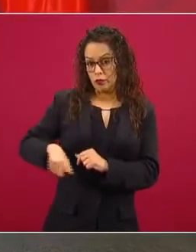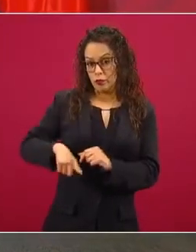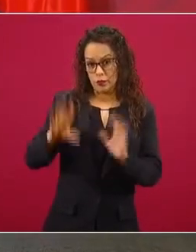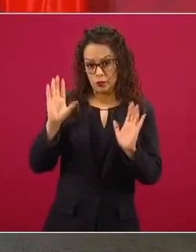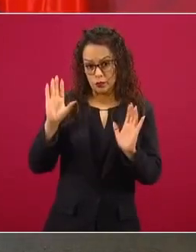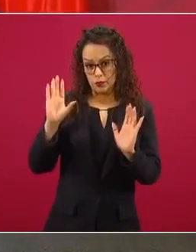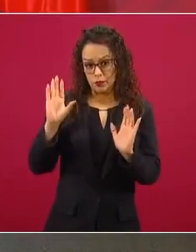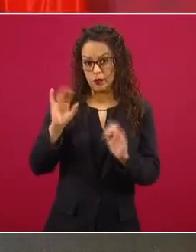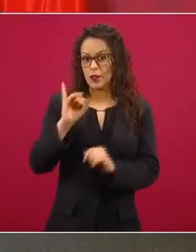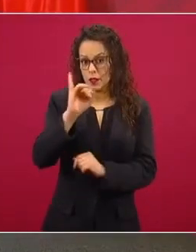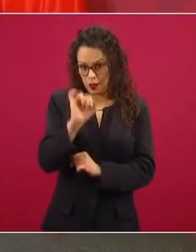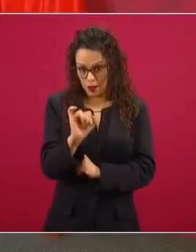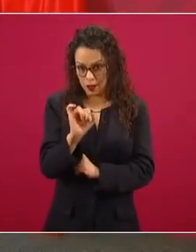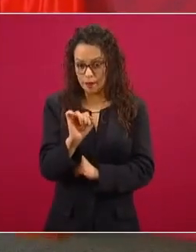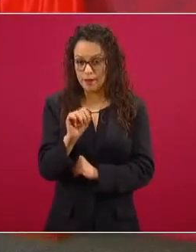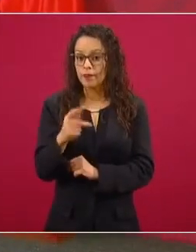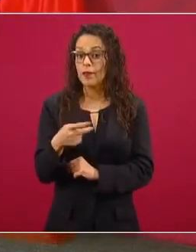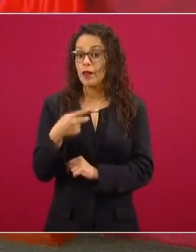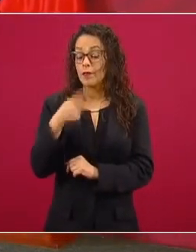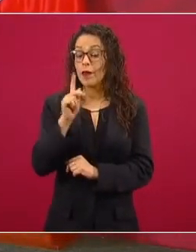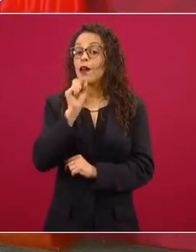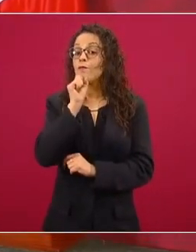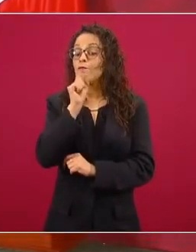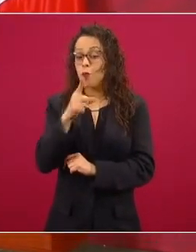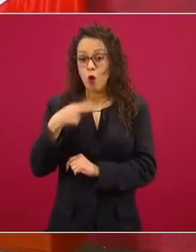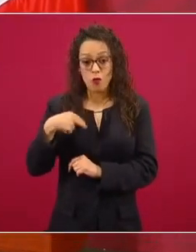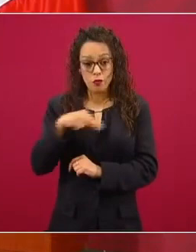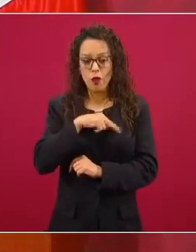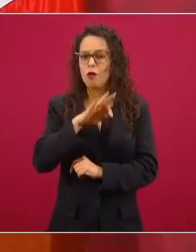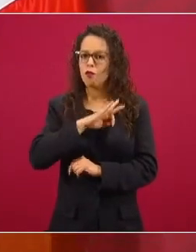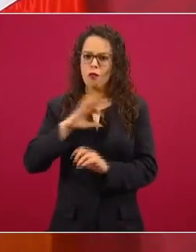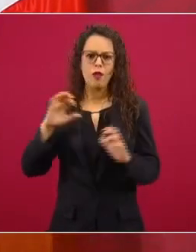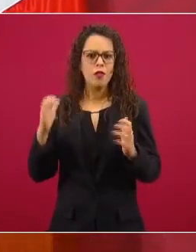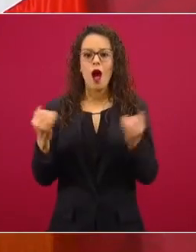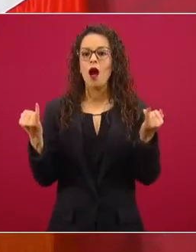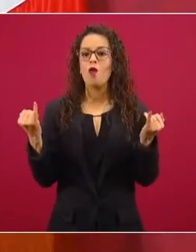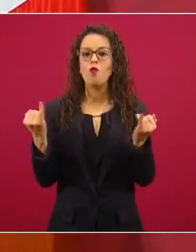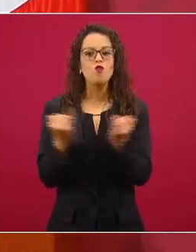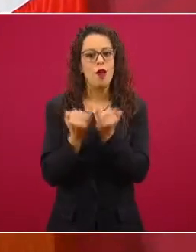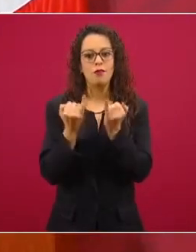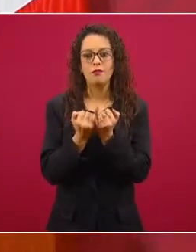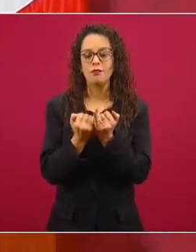nosotros tenemos que hacer lo mismo.